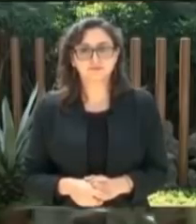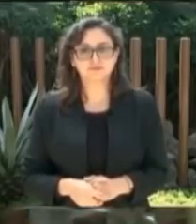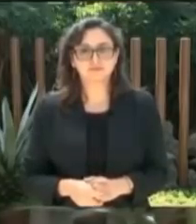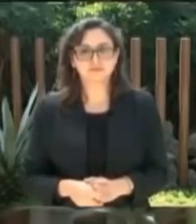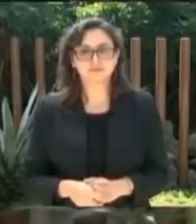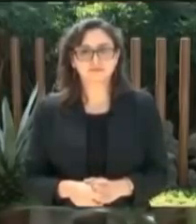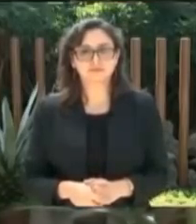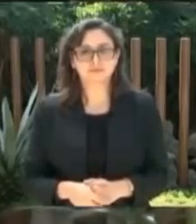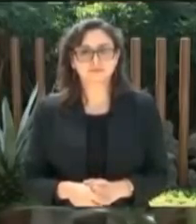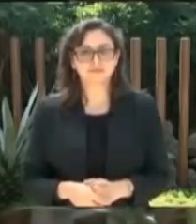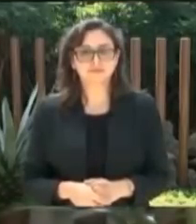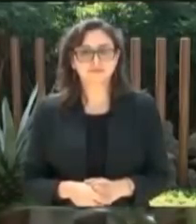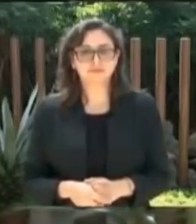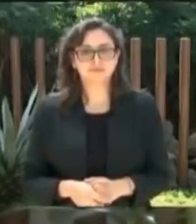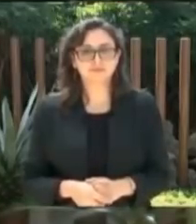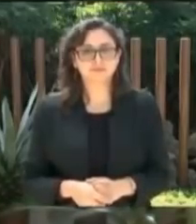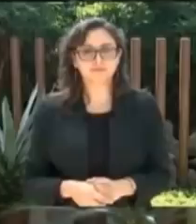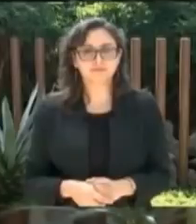atendió